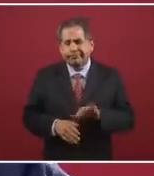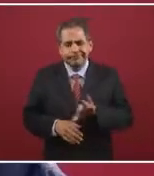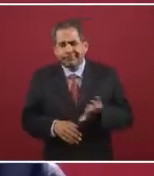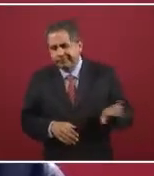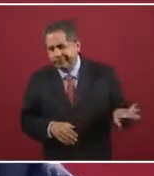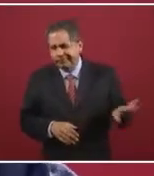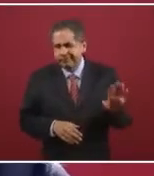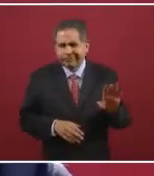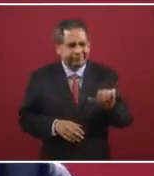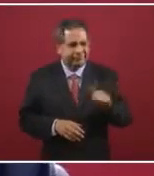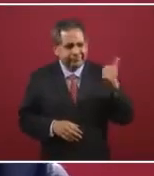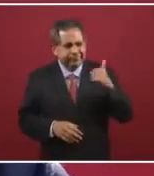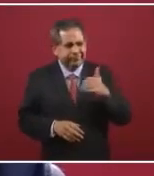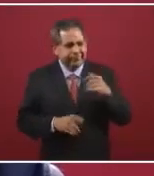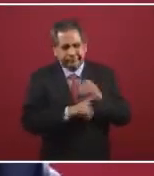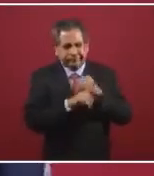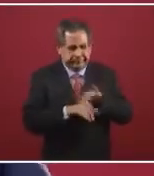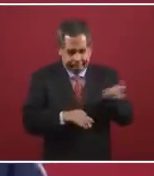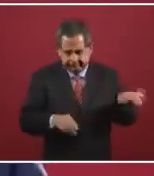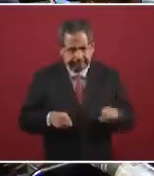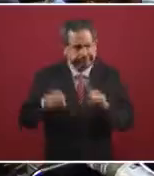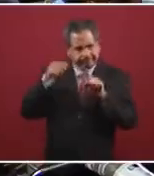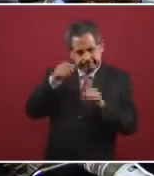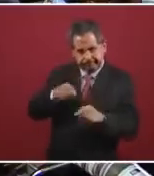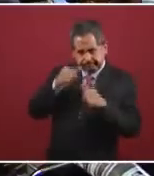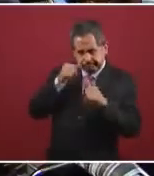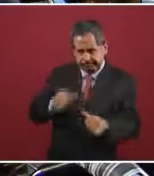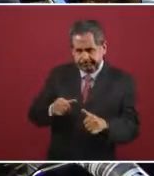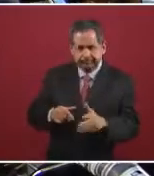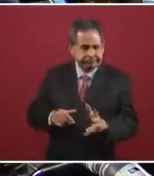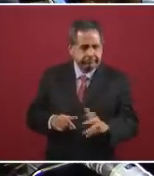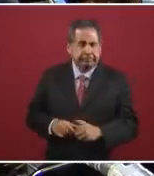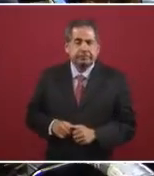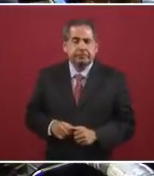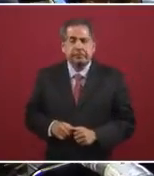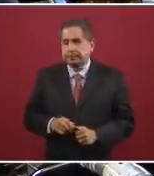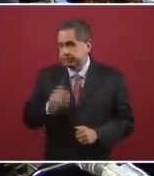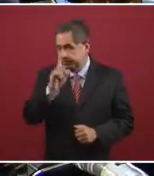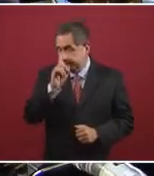independientemente de los otros problemas, incluso